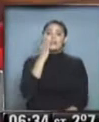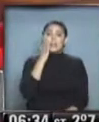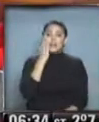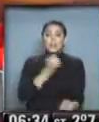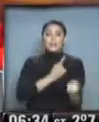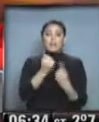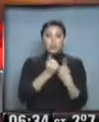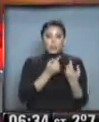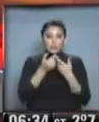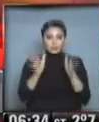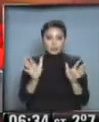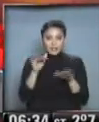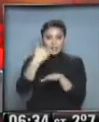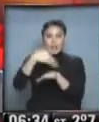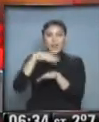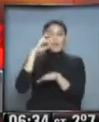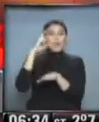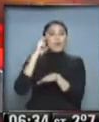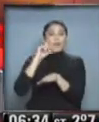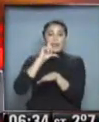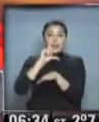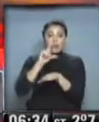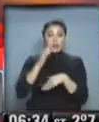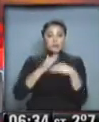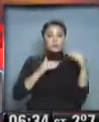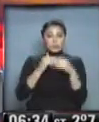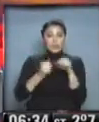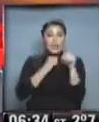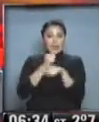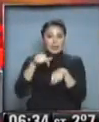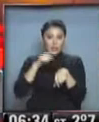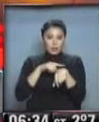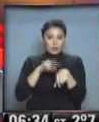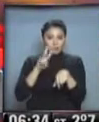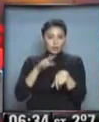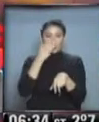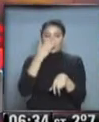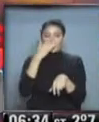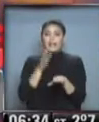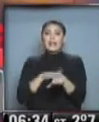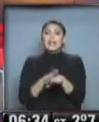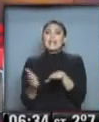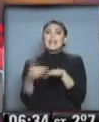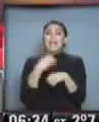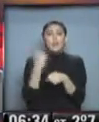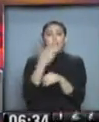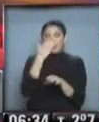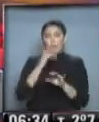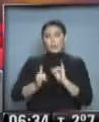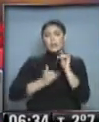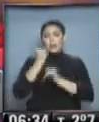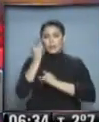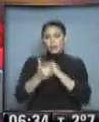la Avenida 9 de julio, por ahora siguen las obras hasta esa hora y luego no se va a poder girar más a la izquierda. Después vamos a estar dando las